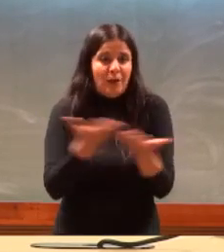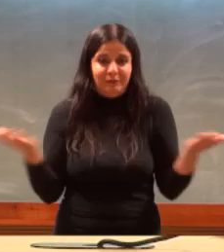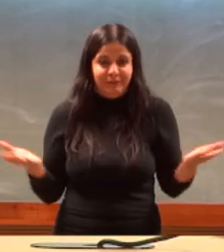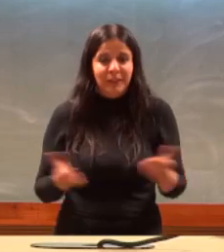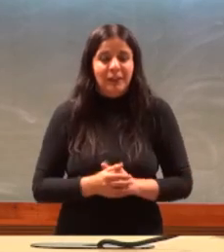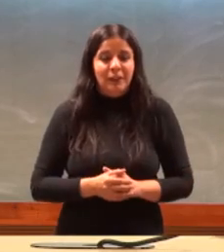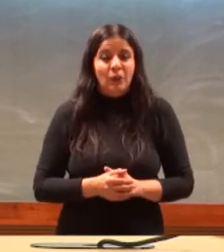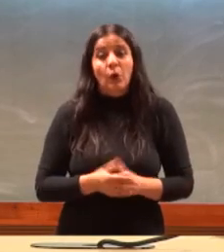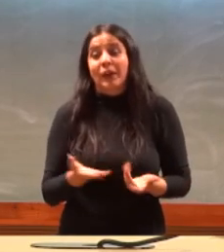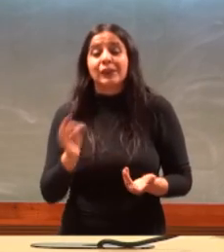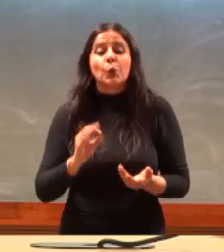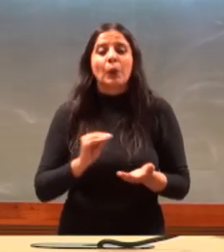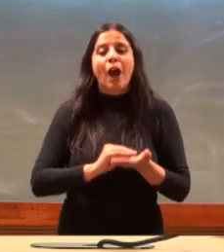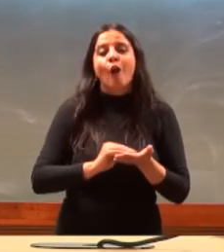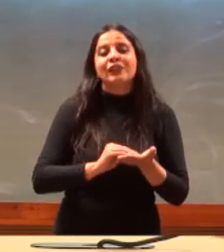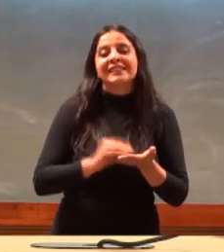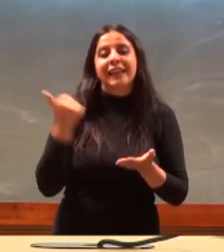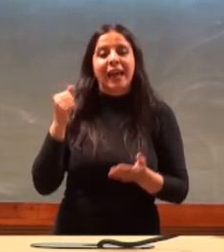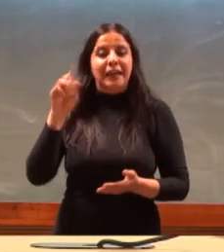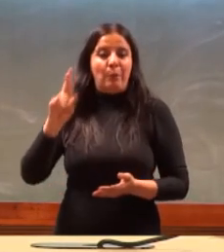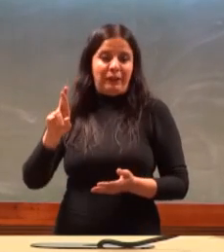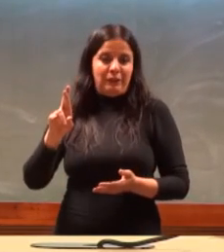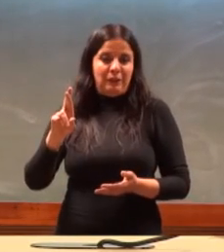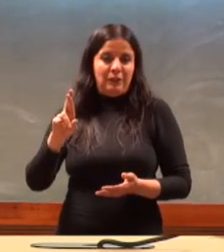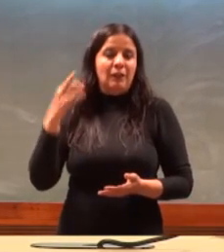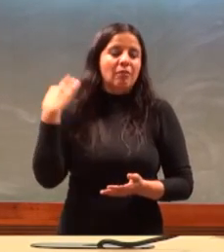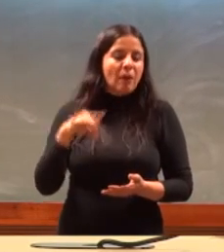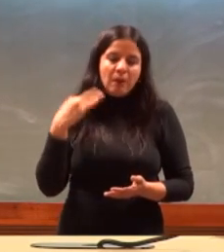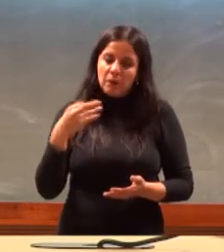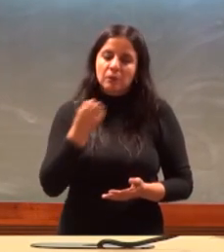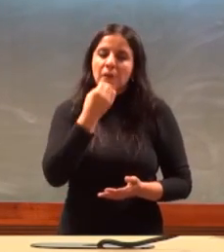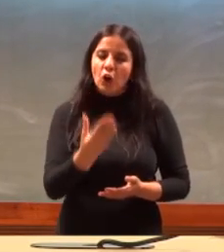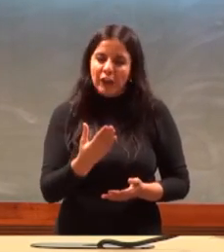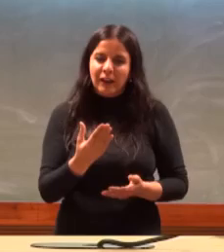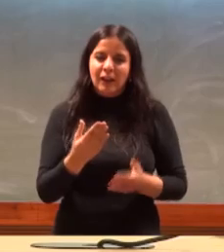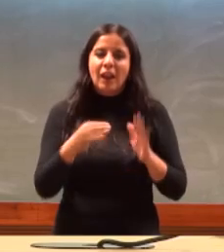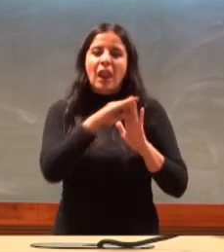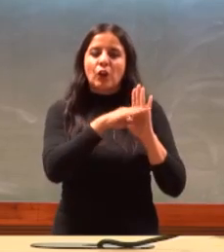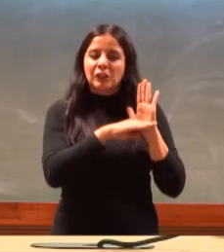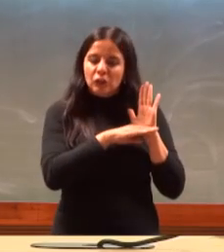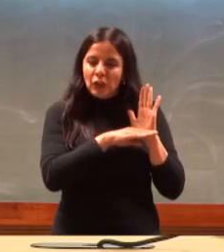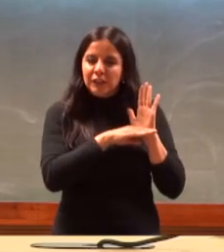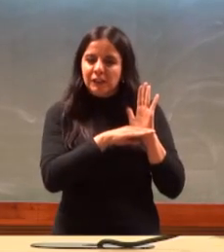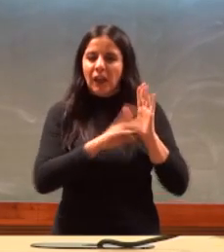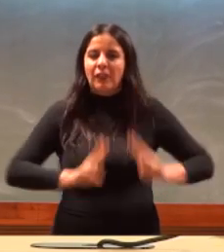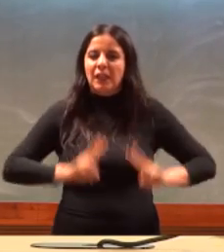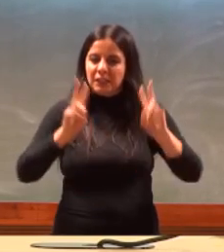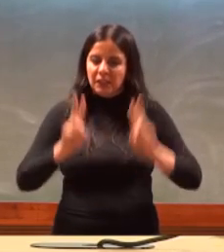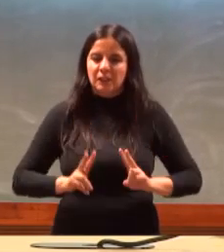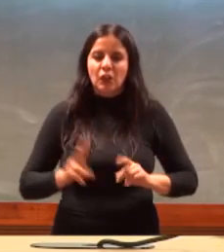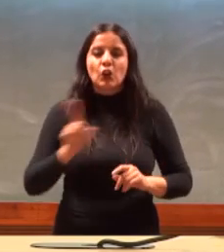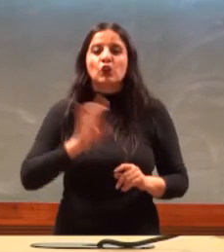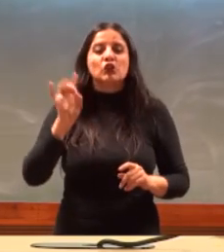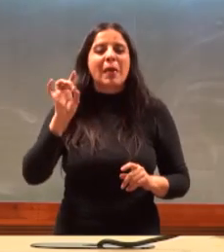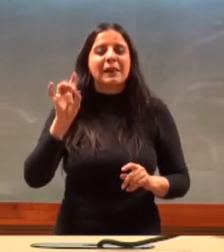hac tener una oficina en el bar Yo creo que es importante que mejoremos las condiciones de edilicias pero a su vez tengamos un plan de acción edilicia no solo para el mantenimiento